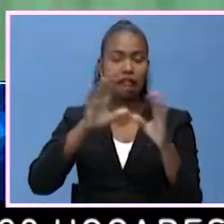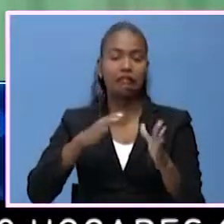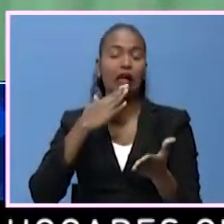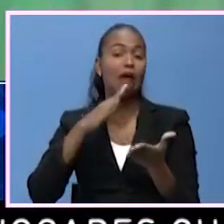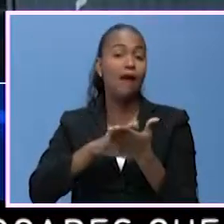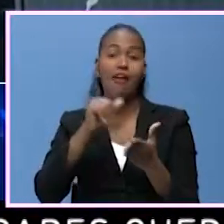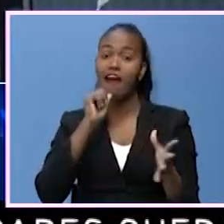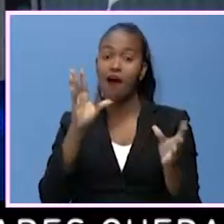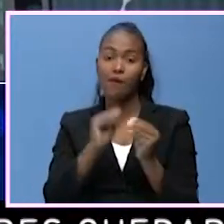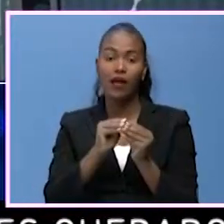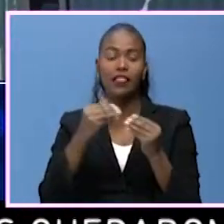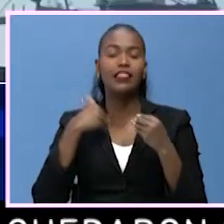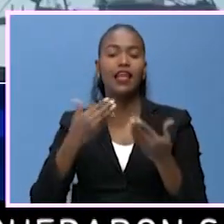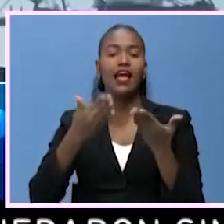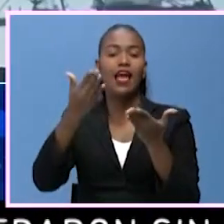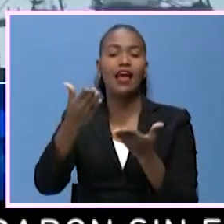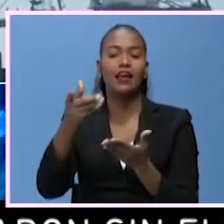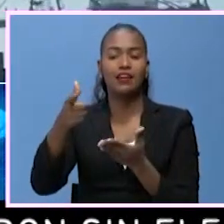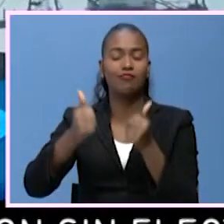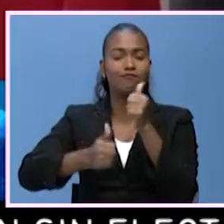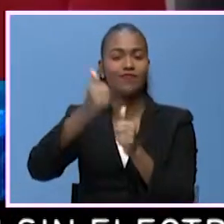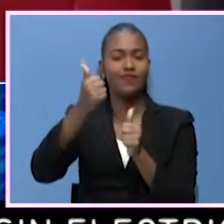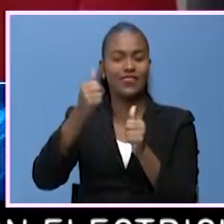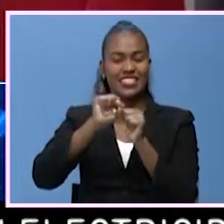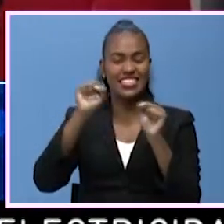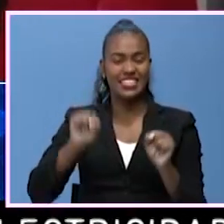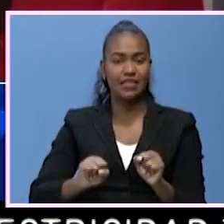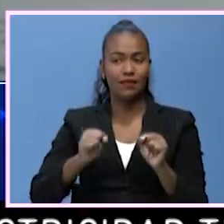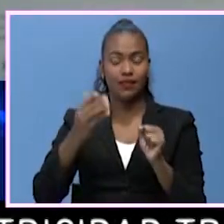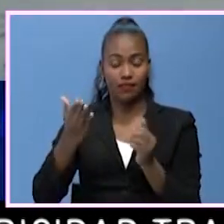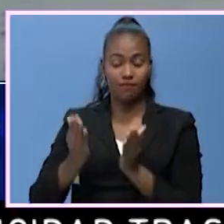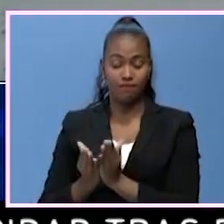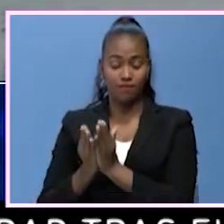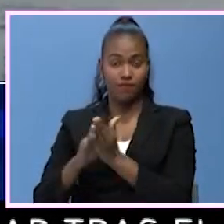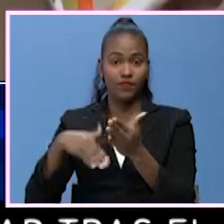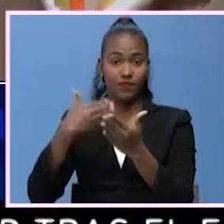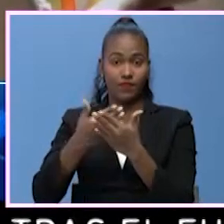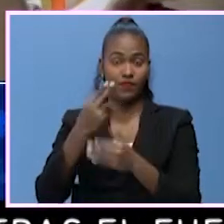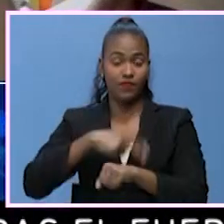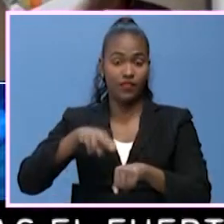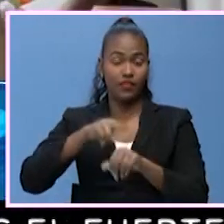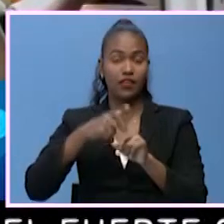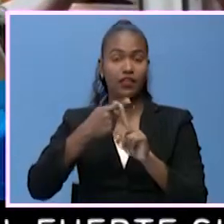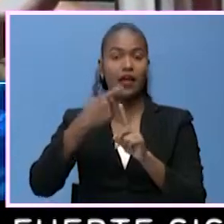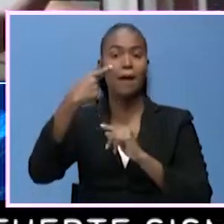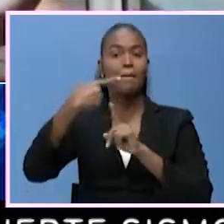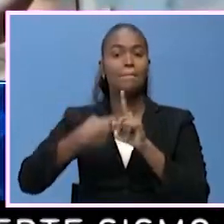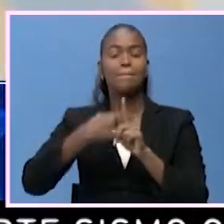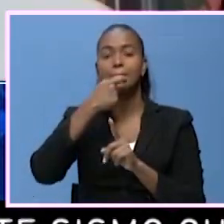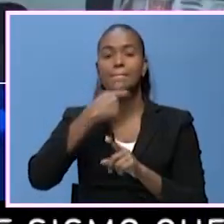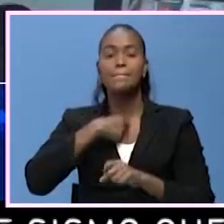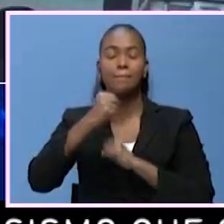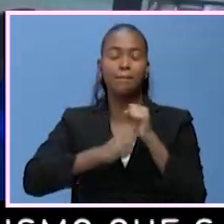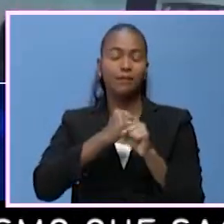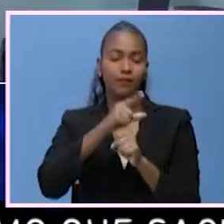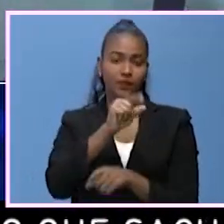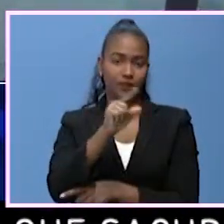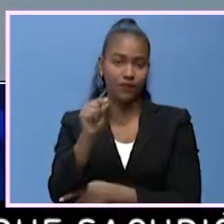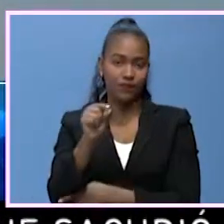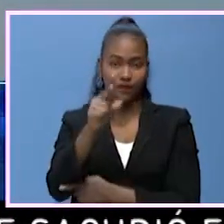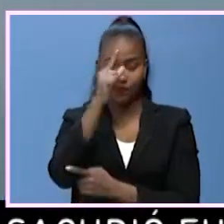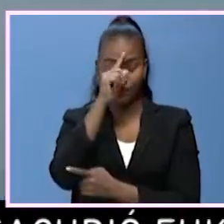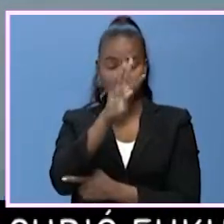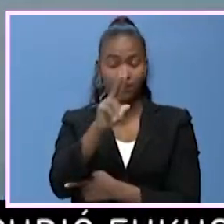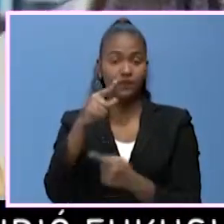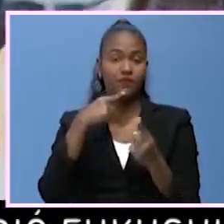corrupción, dio la puntuación al organismo regulador del Sistema Portuario Nacional correspondiente al mes de diciembre del 2020. Para